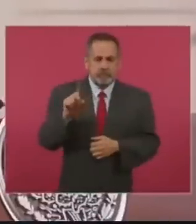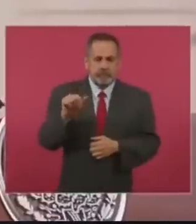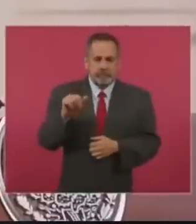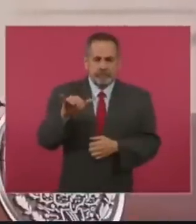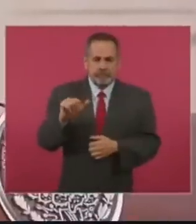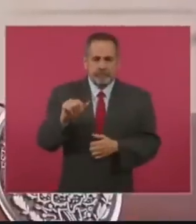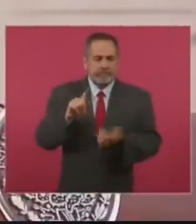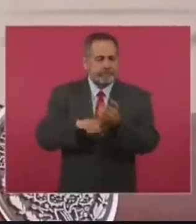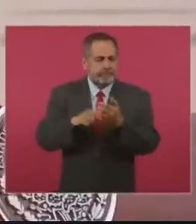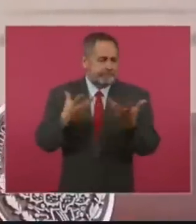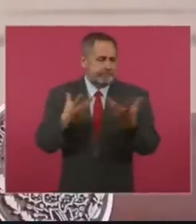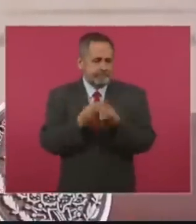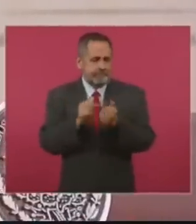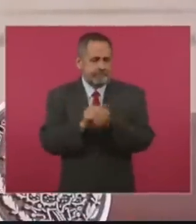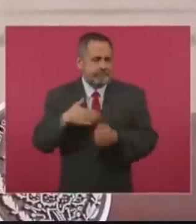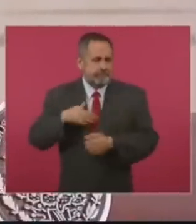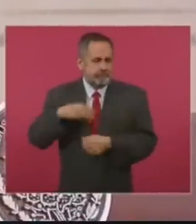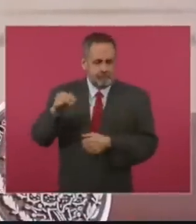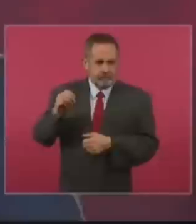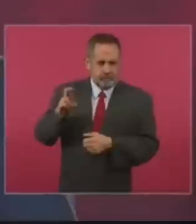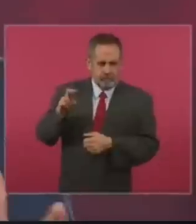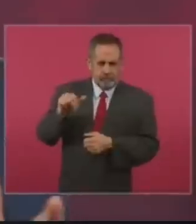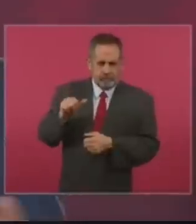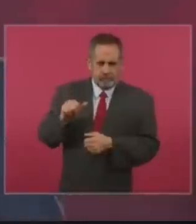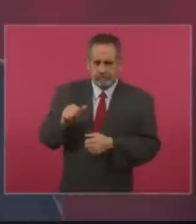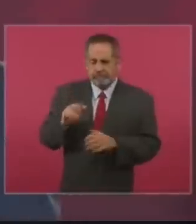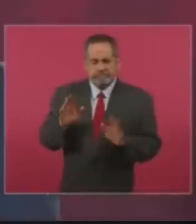candidato de morena entonces